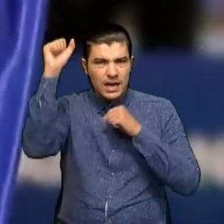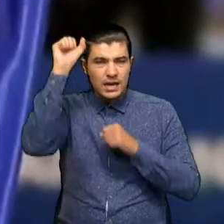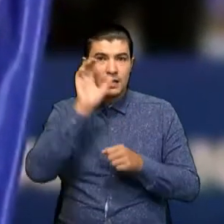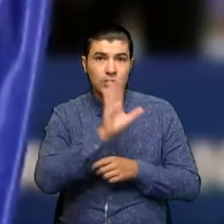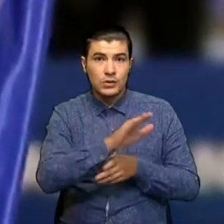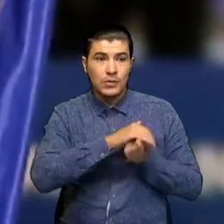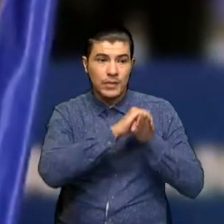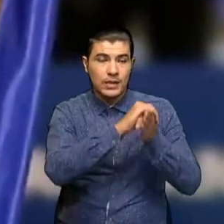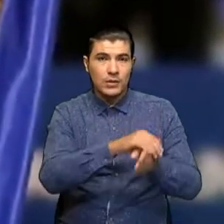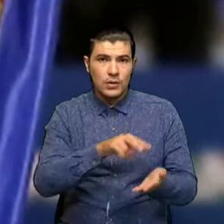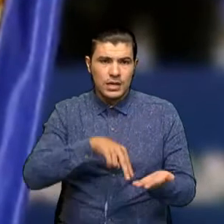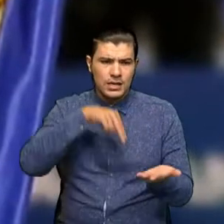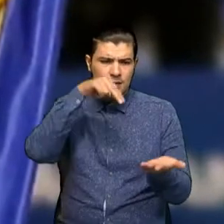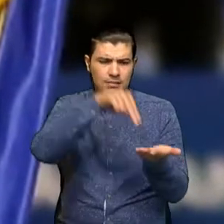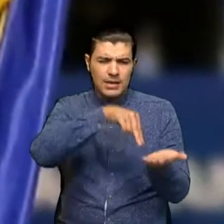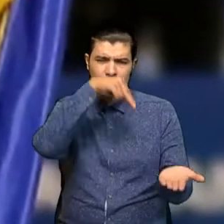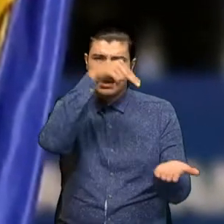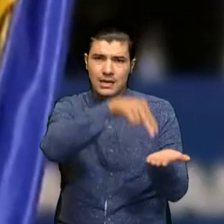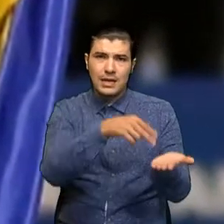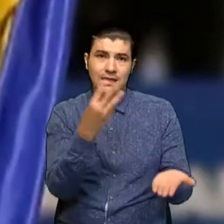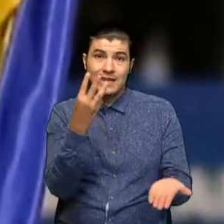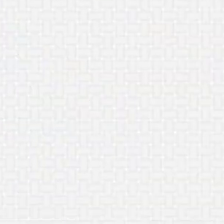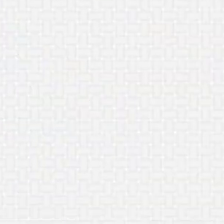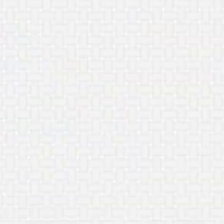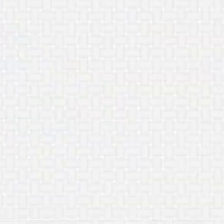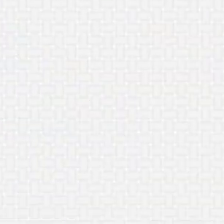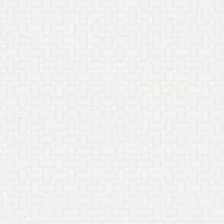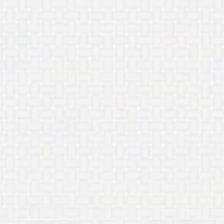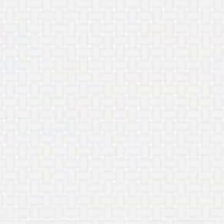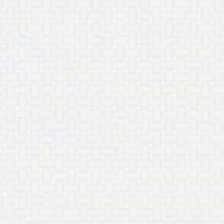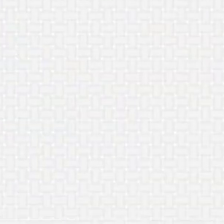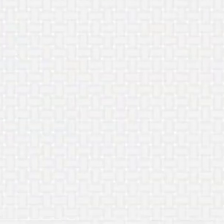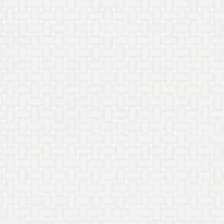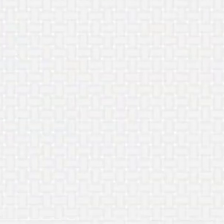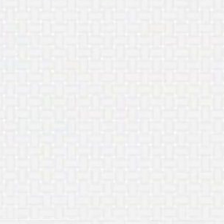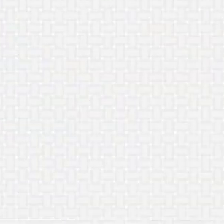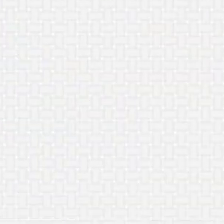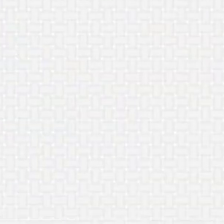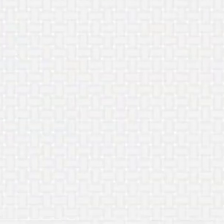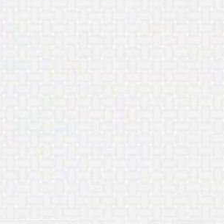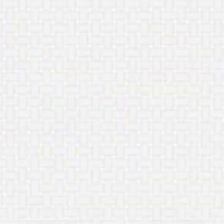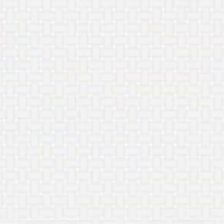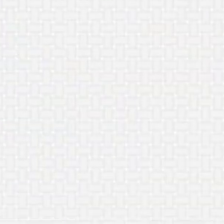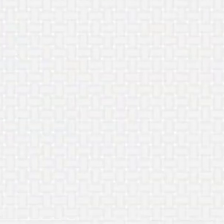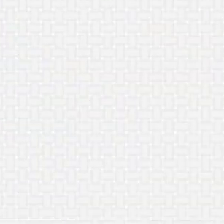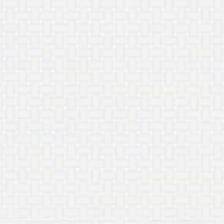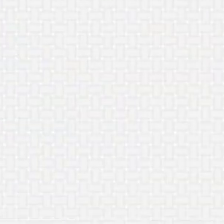la modalidad de salto triple en los Juegos Centroamericanos. Canaltro.com